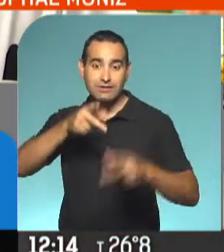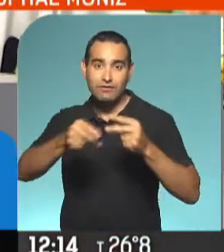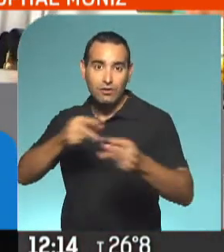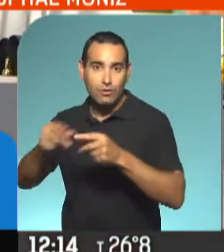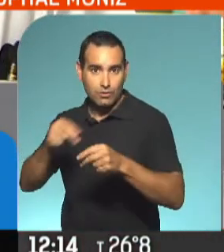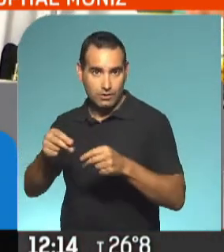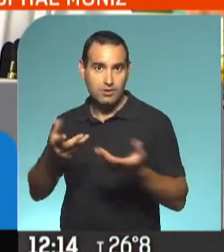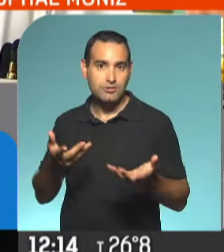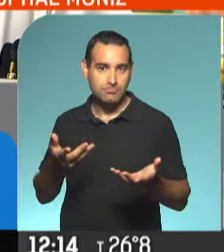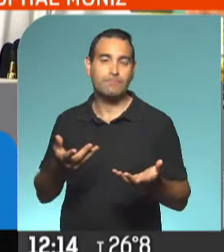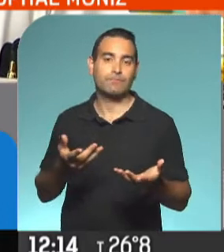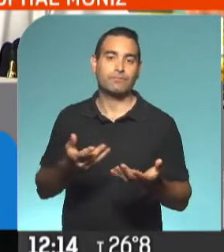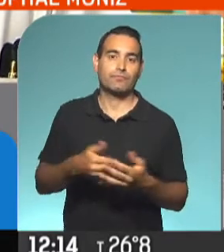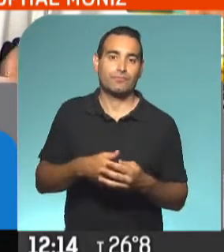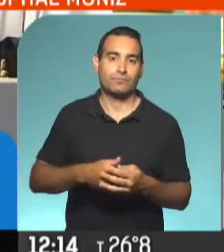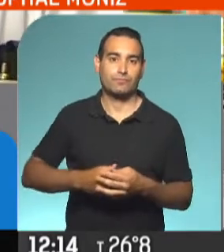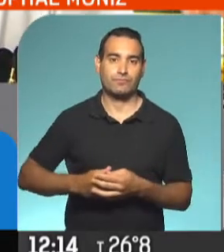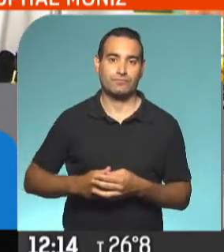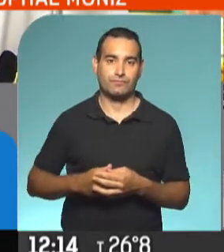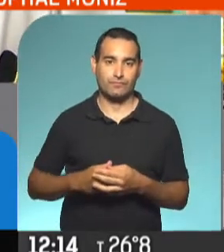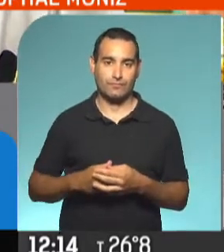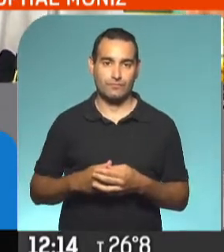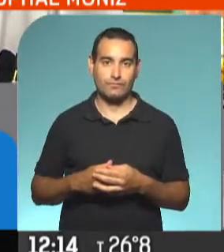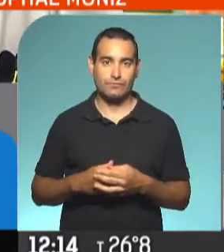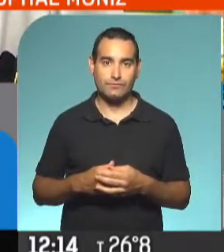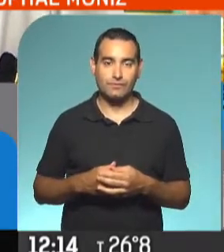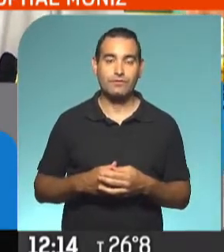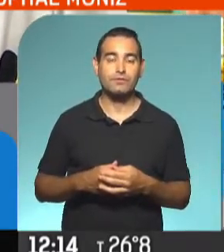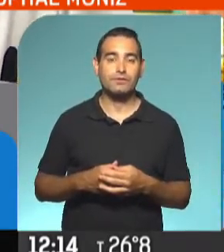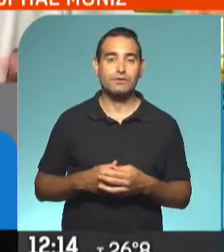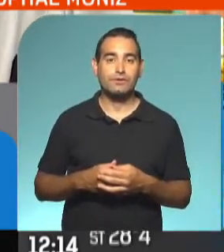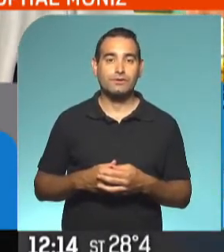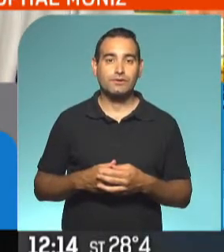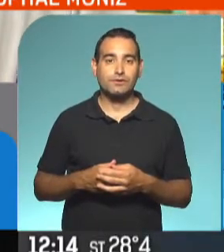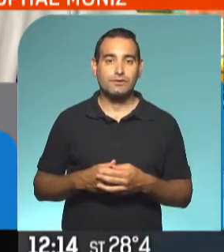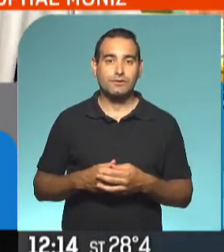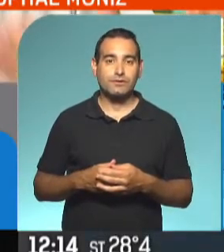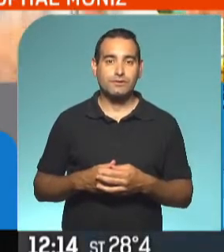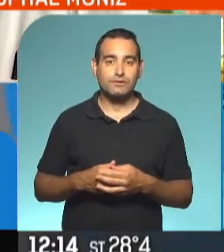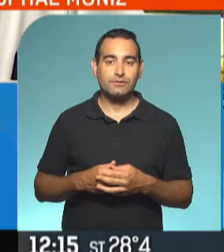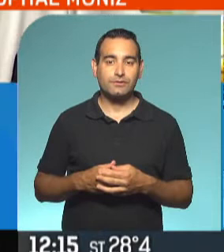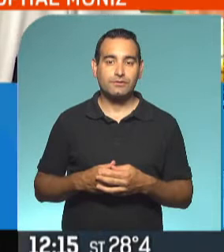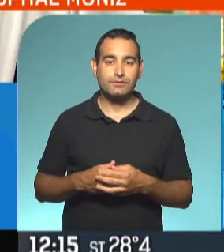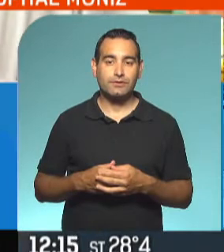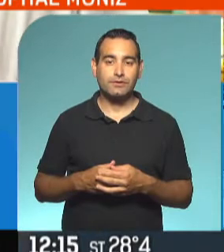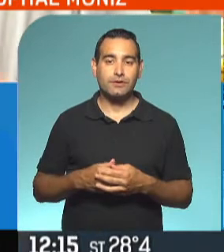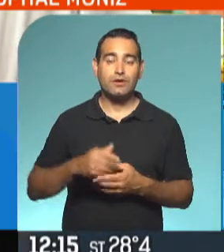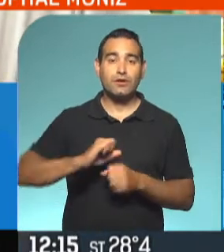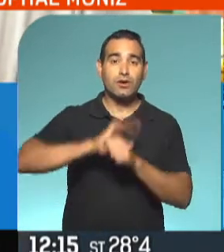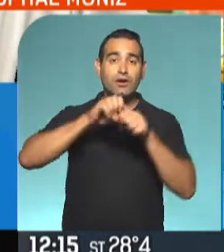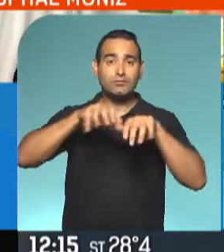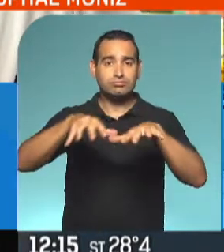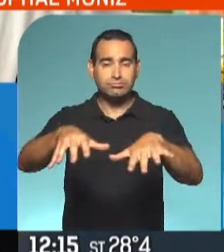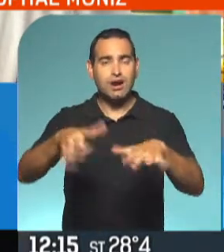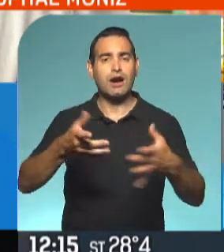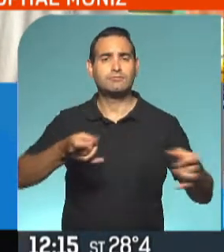como deseamos y esperamos estar para cuando llegue el otoño profundo, la cualidad de una nueva ola debe ser